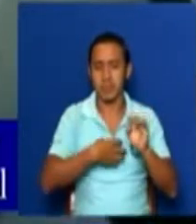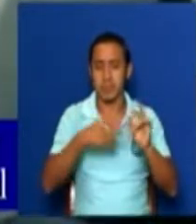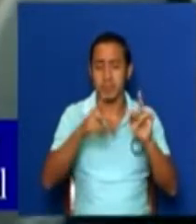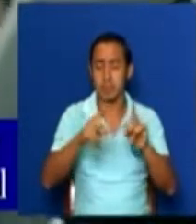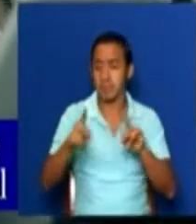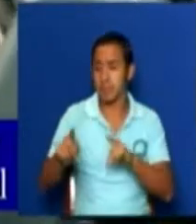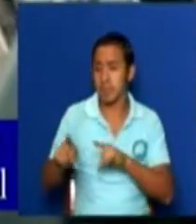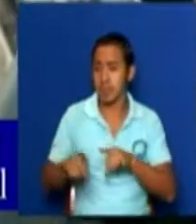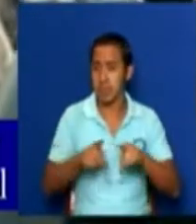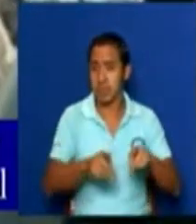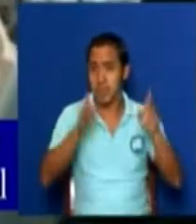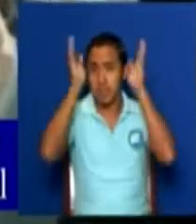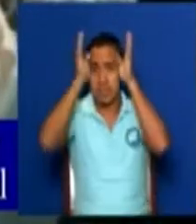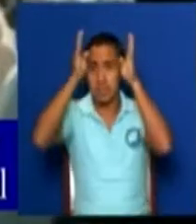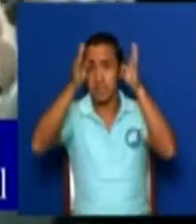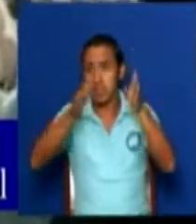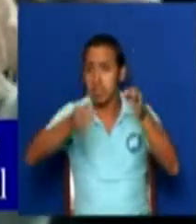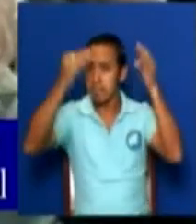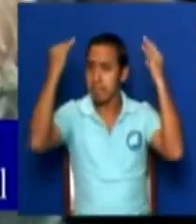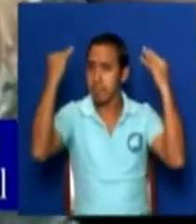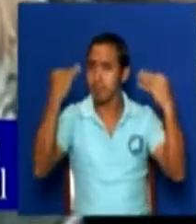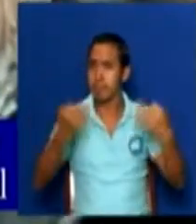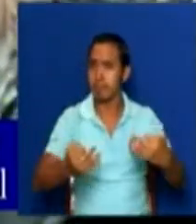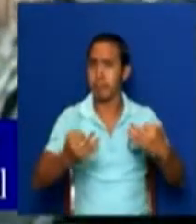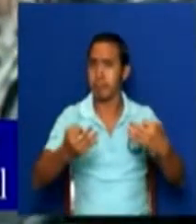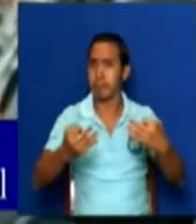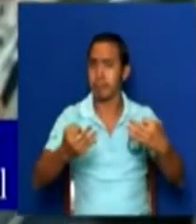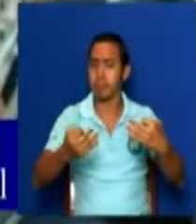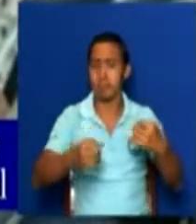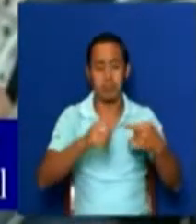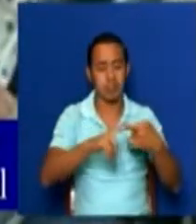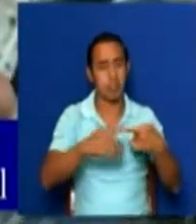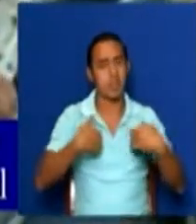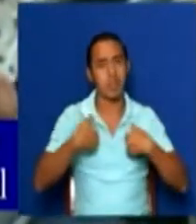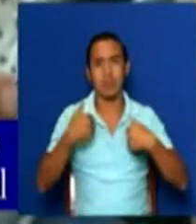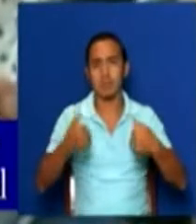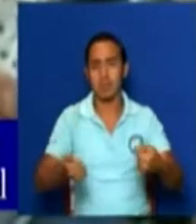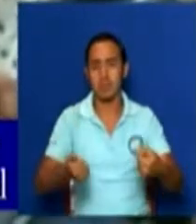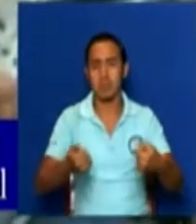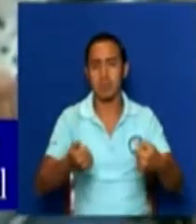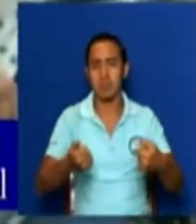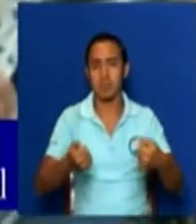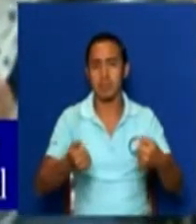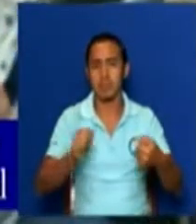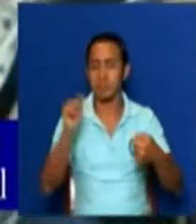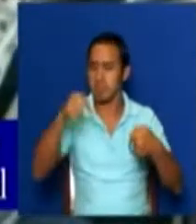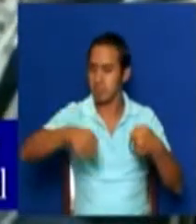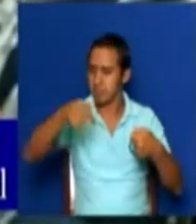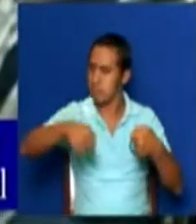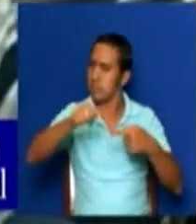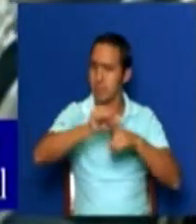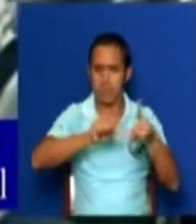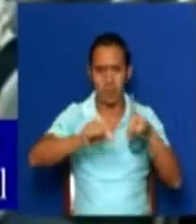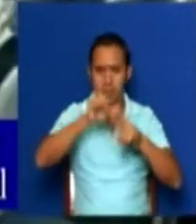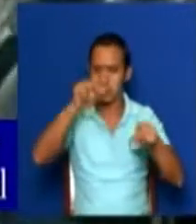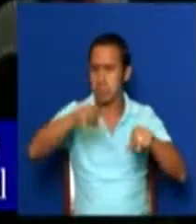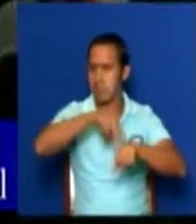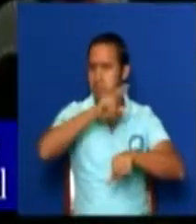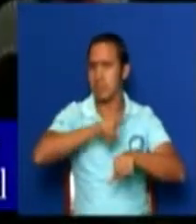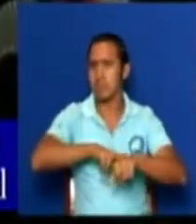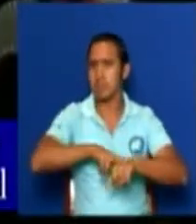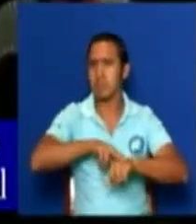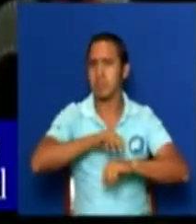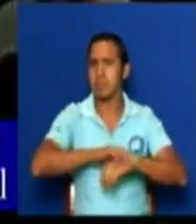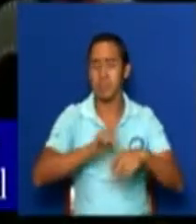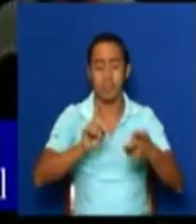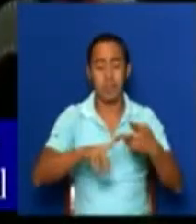un servicio de calidad, ya tanto en salud, aquí mismo en la Asamblea Nacional,